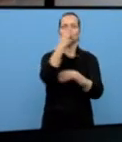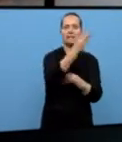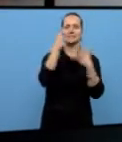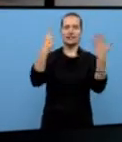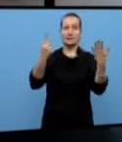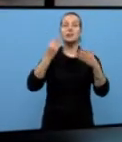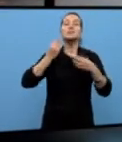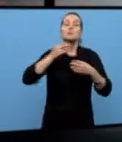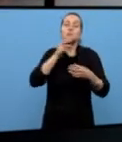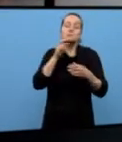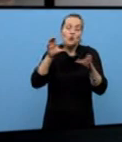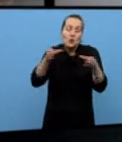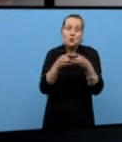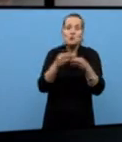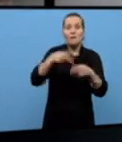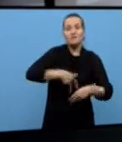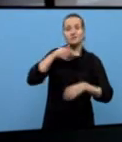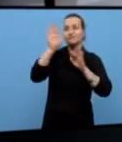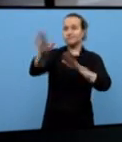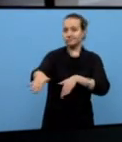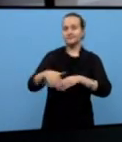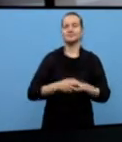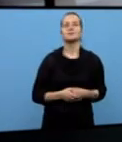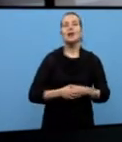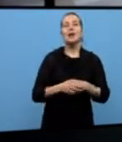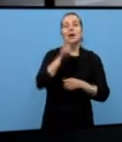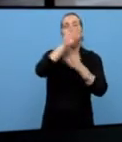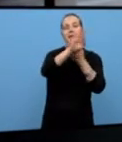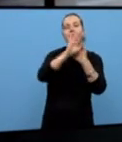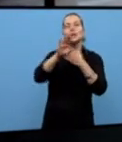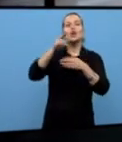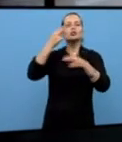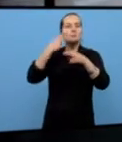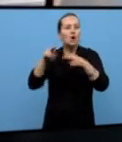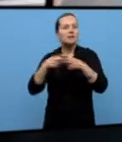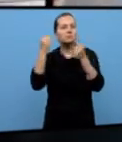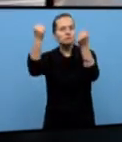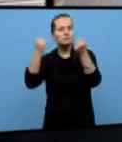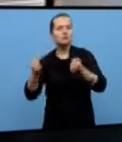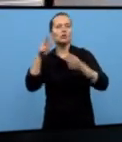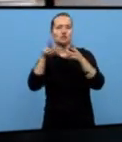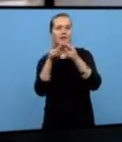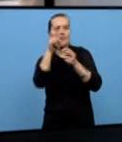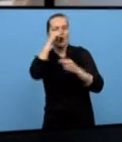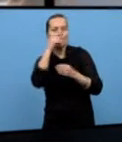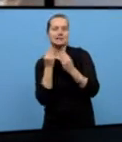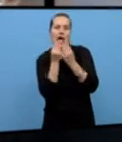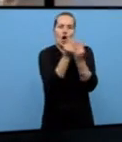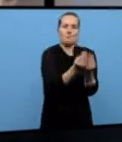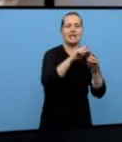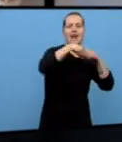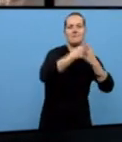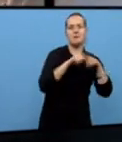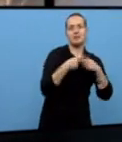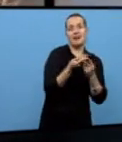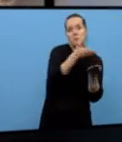mans dunha cuadrilla de falanxistas. Veciños, personalidades da política e a sociedade lucense acompañaron os familiares da víctima